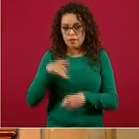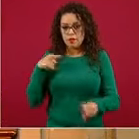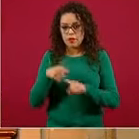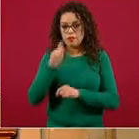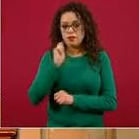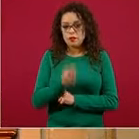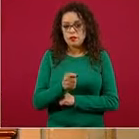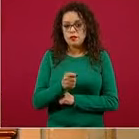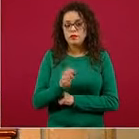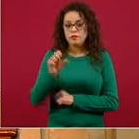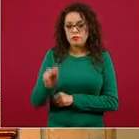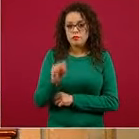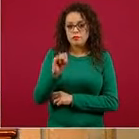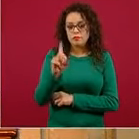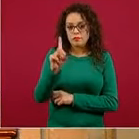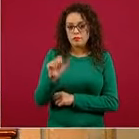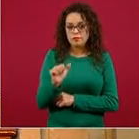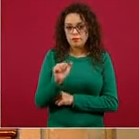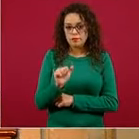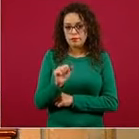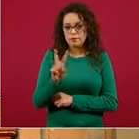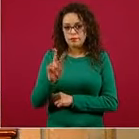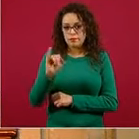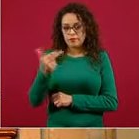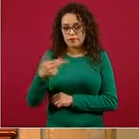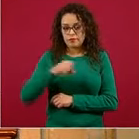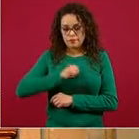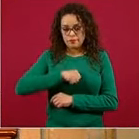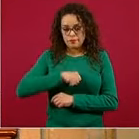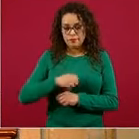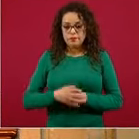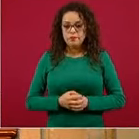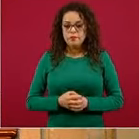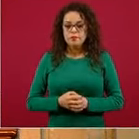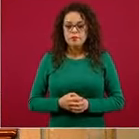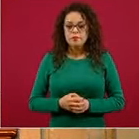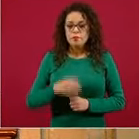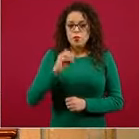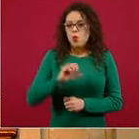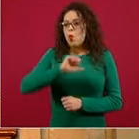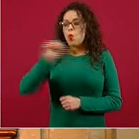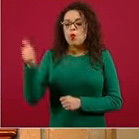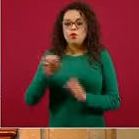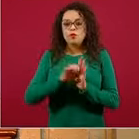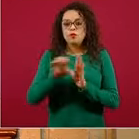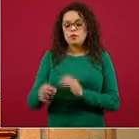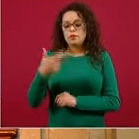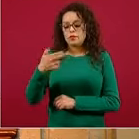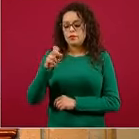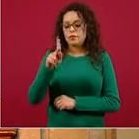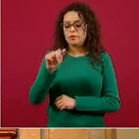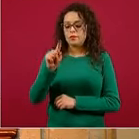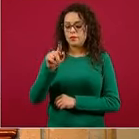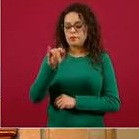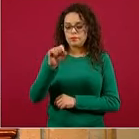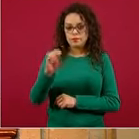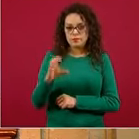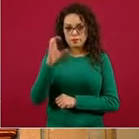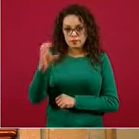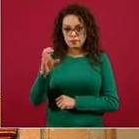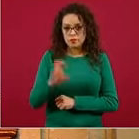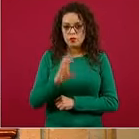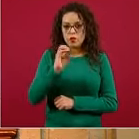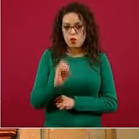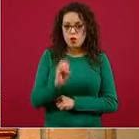la inmunodeficiencia humana, el VIH, pero también otros como pudiera ser la hepatitis C o el desarrollo